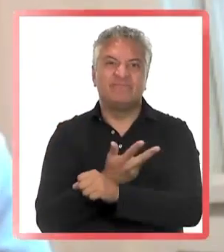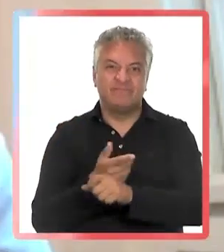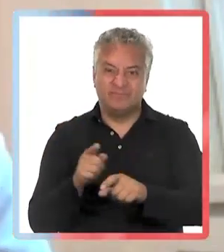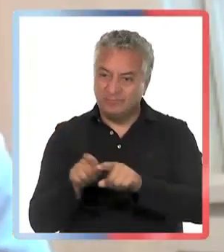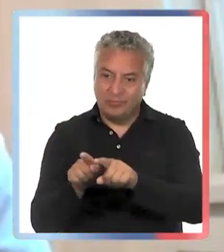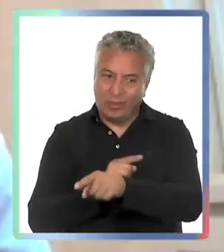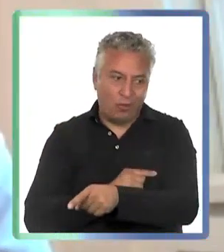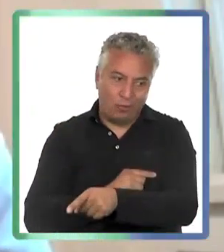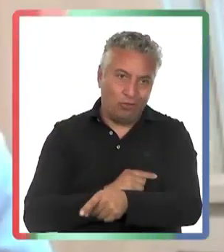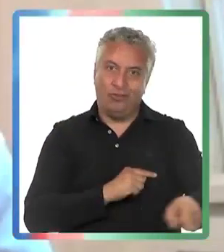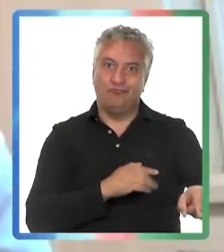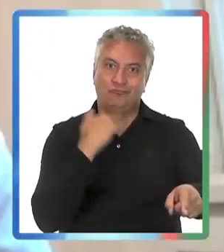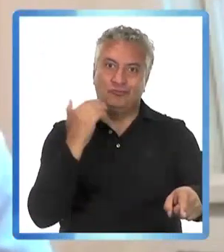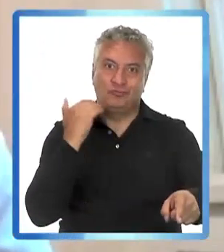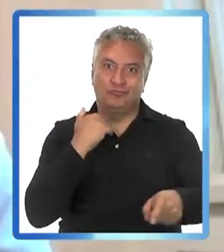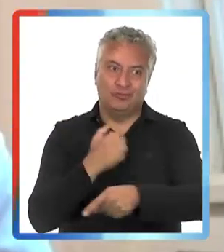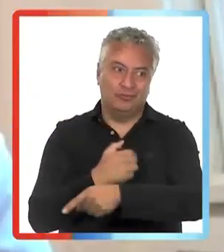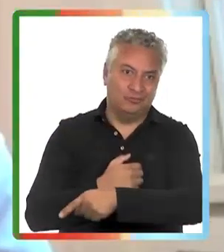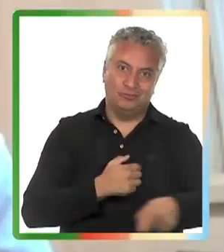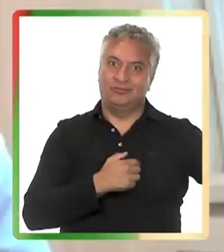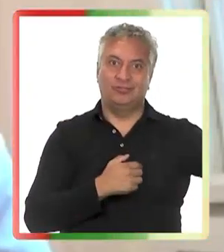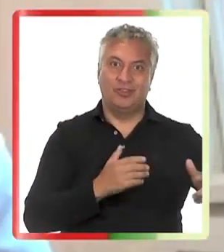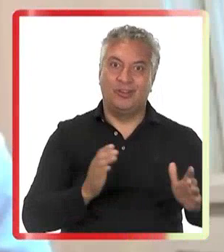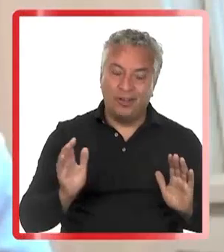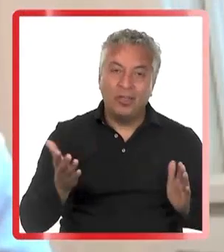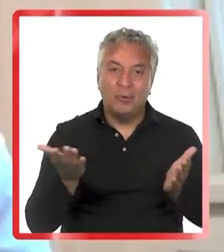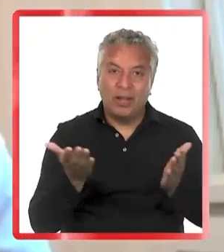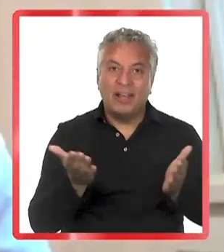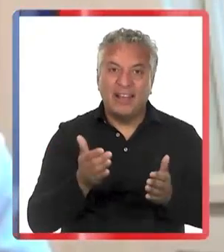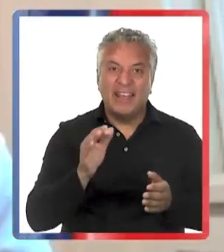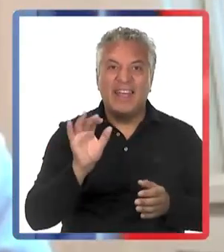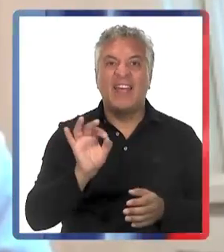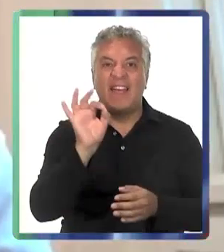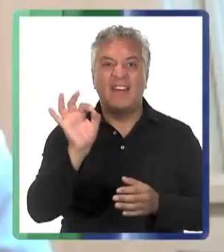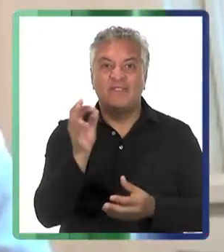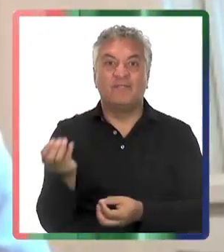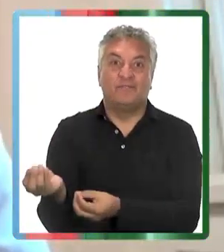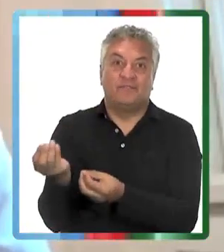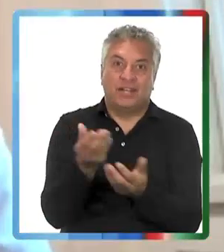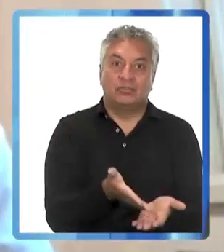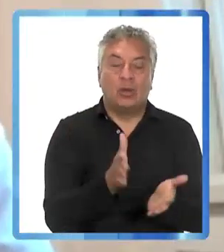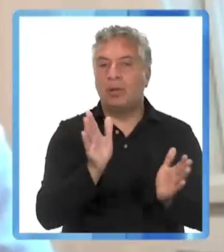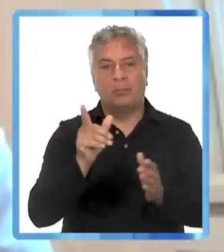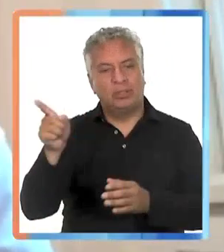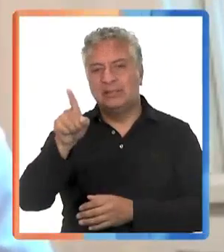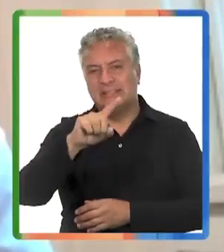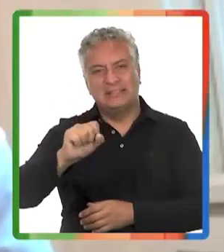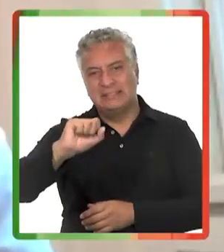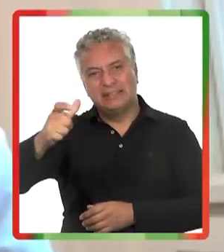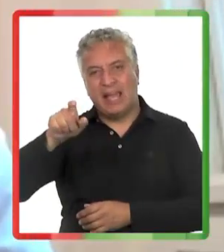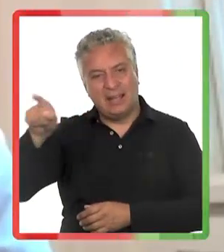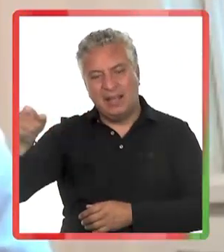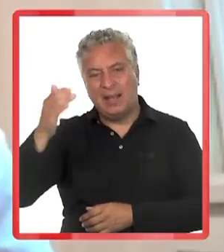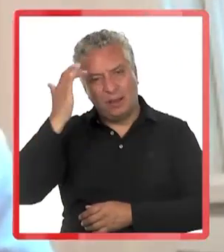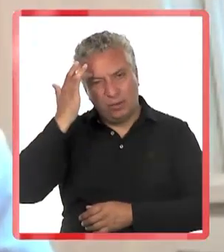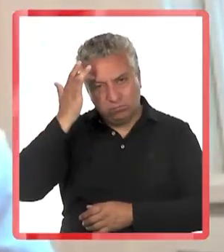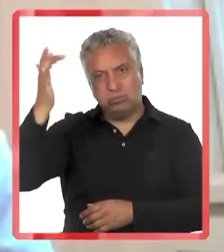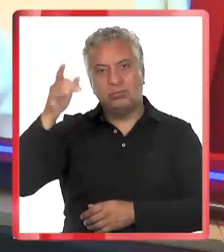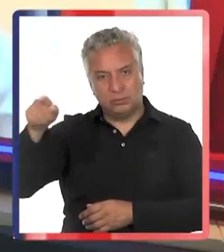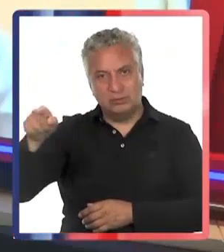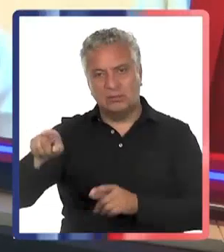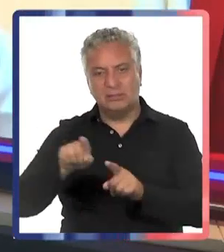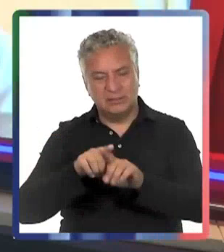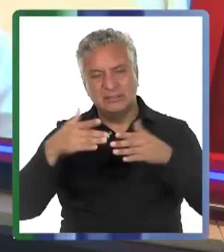que sacrificar al resto de las aves por el riesgo potencial de que hayan adquirido la infección. Pero eso ya es un manejo especializado que hace el SAC, ¿no es cierto?, y que